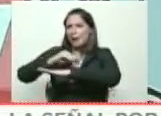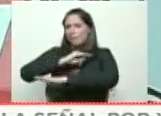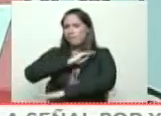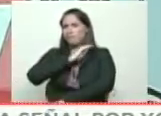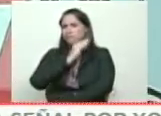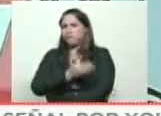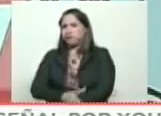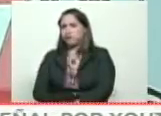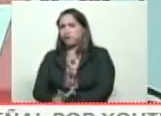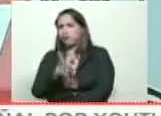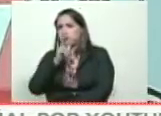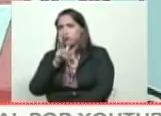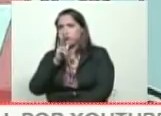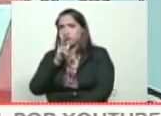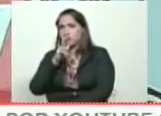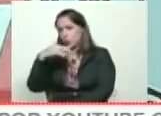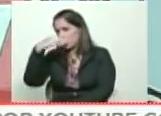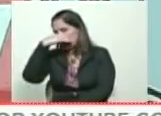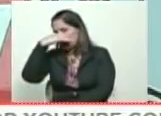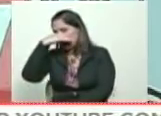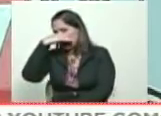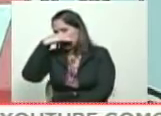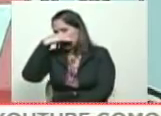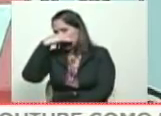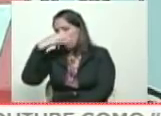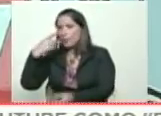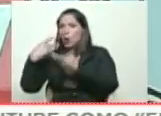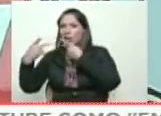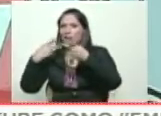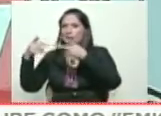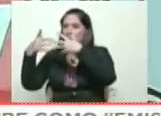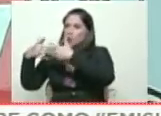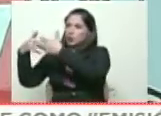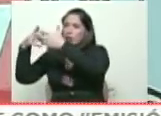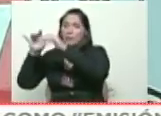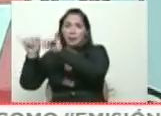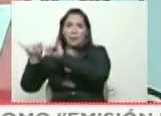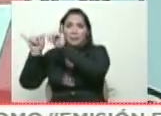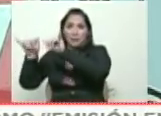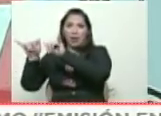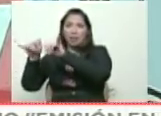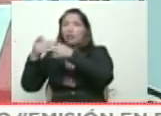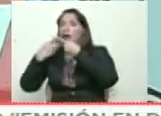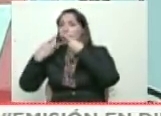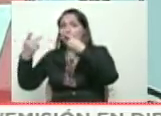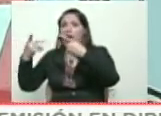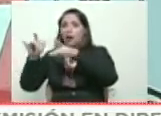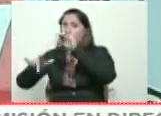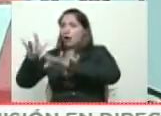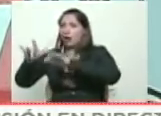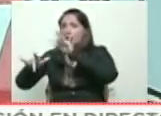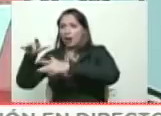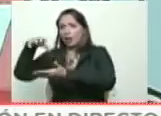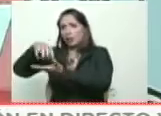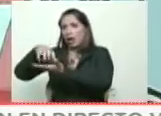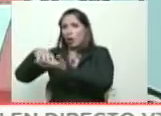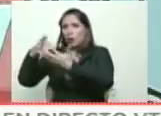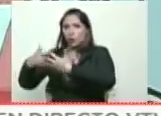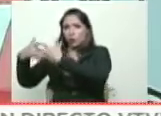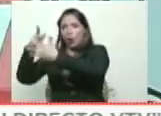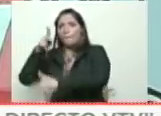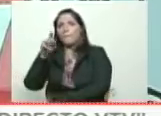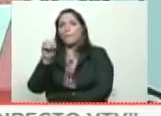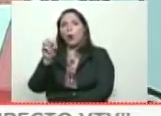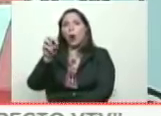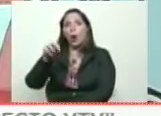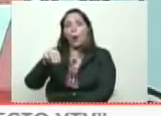clase política norteamericana. Las mismas declaraciones del secretario de Estado descaradamente así lo dice.